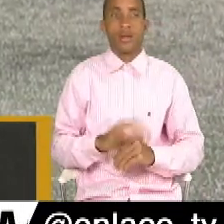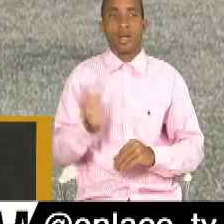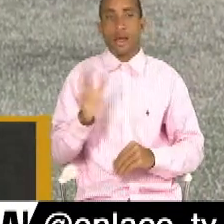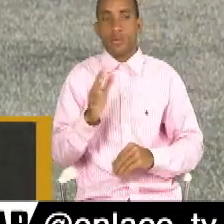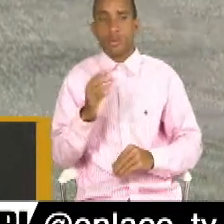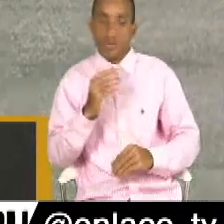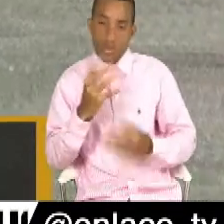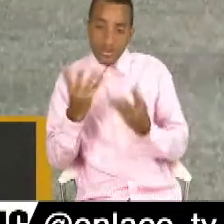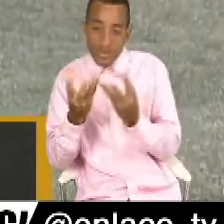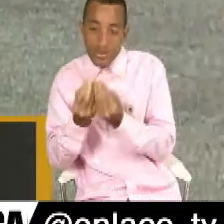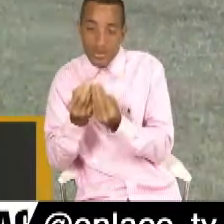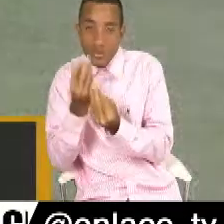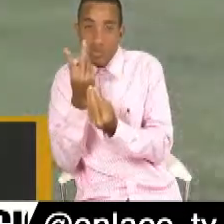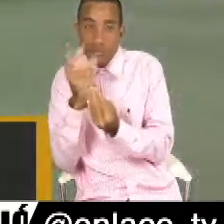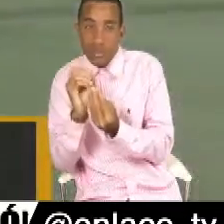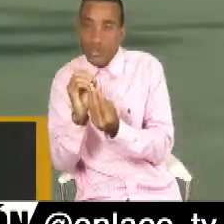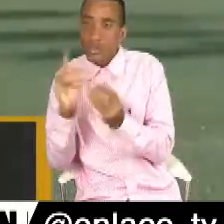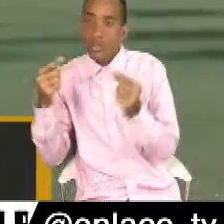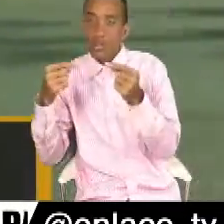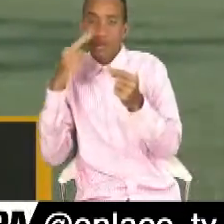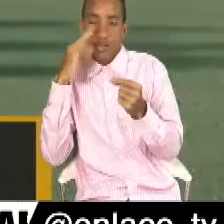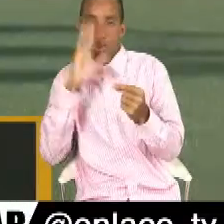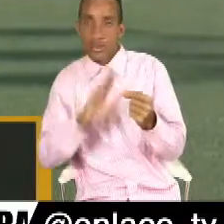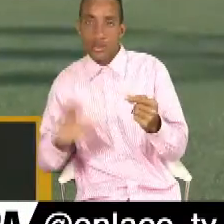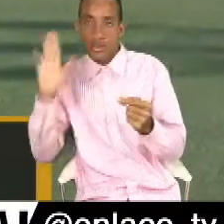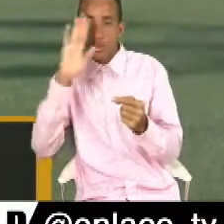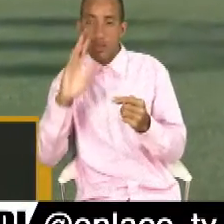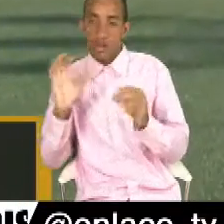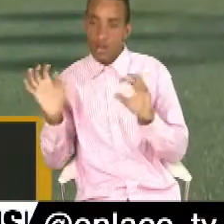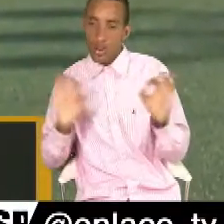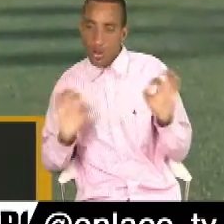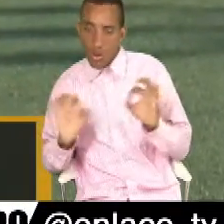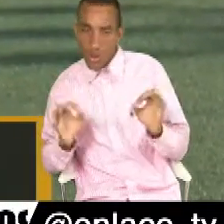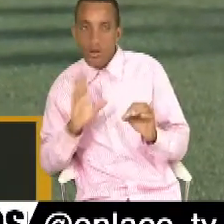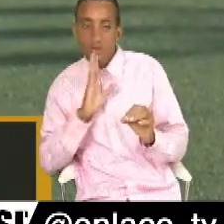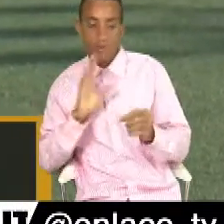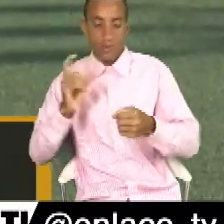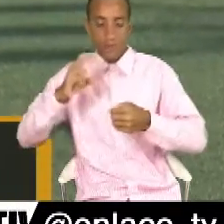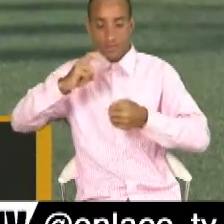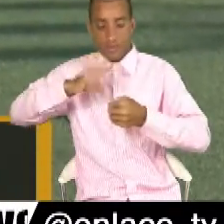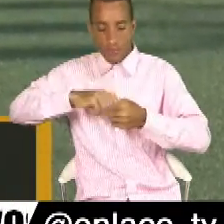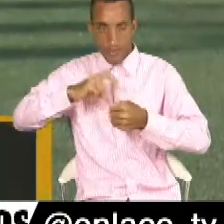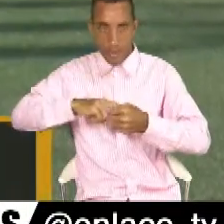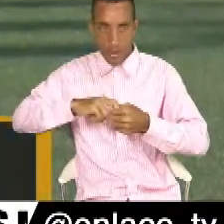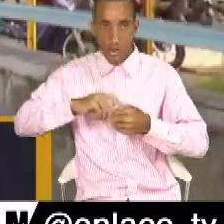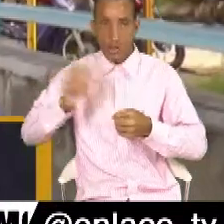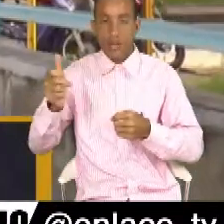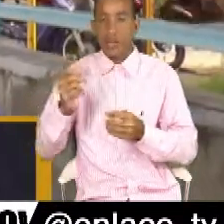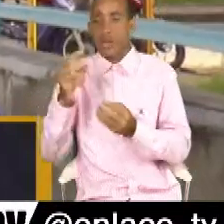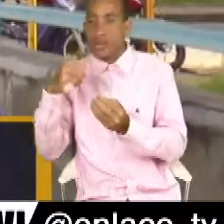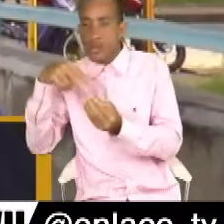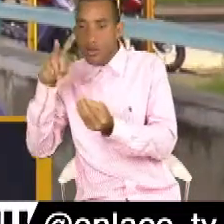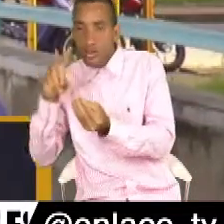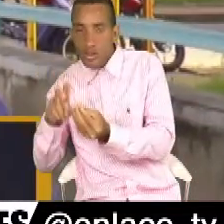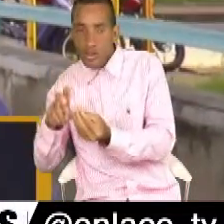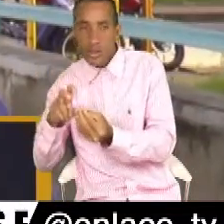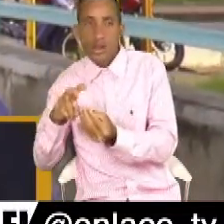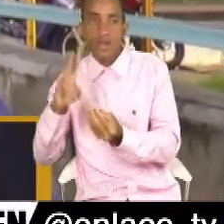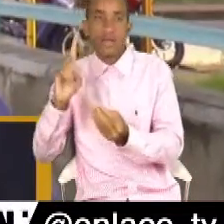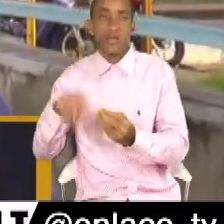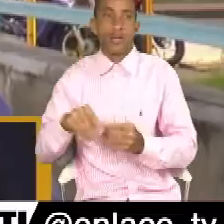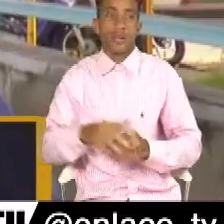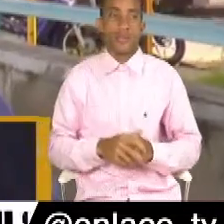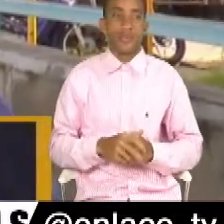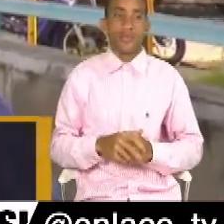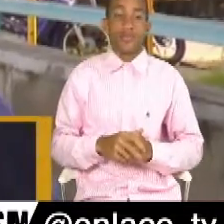está jugando torneo nacional sub-20 que organiza la Federación Colombiana de Fútbol, Di Mayor, Di Fútbol, sub-17 igualmente, y